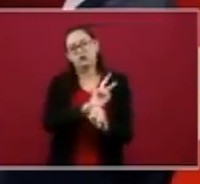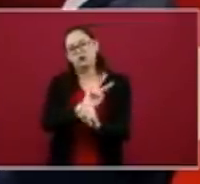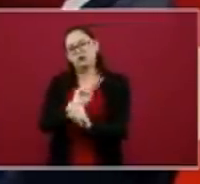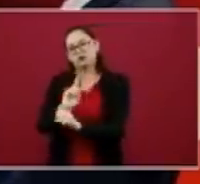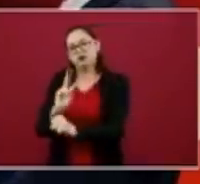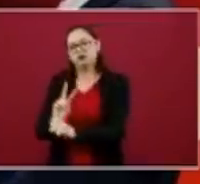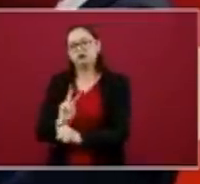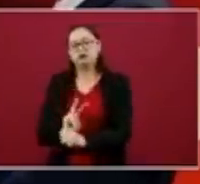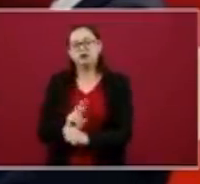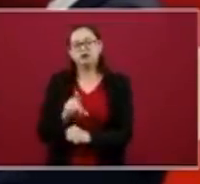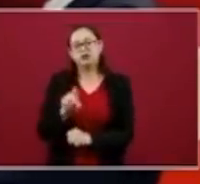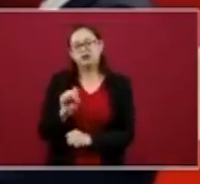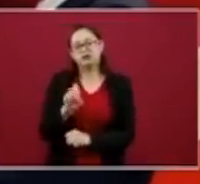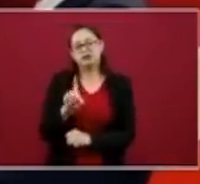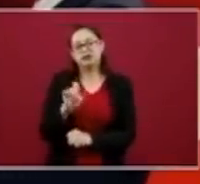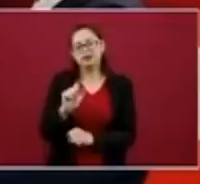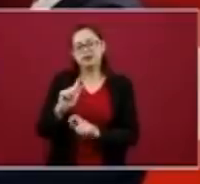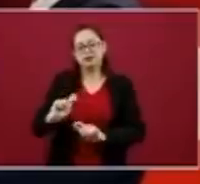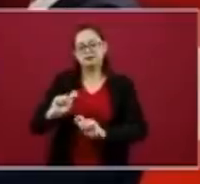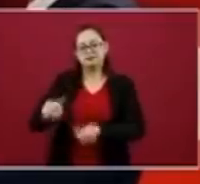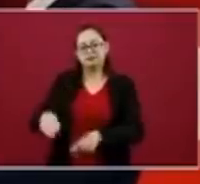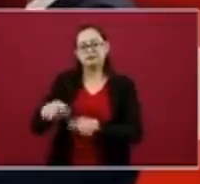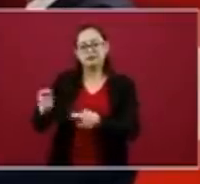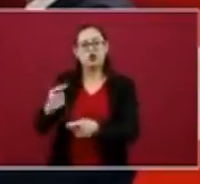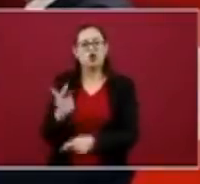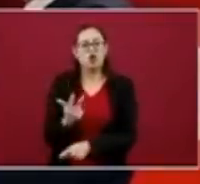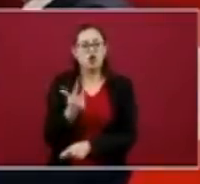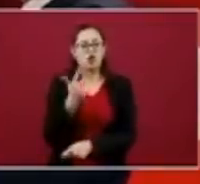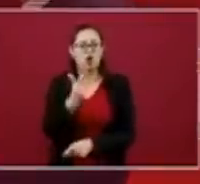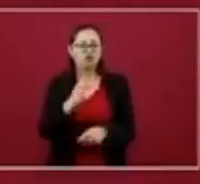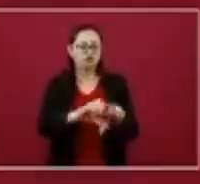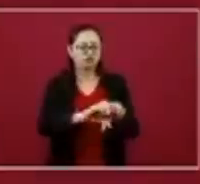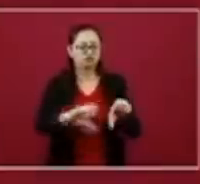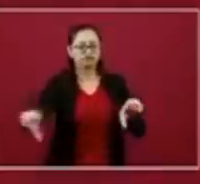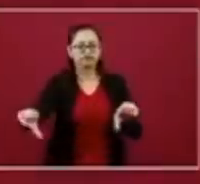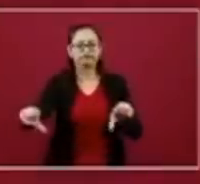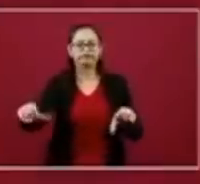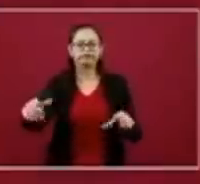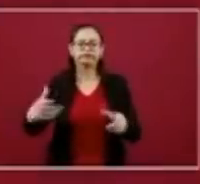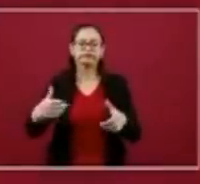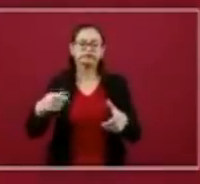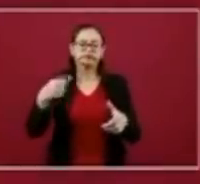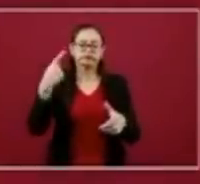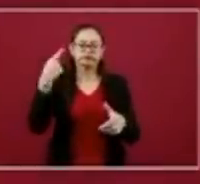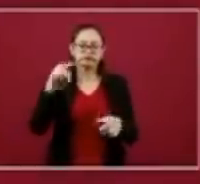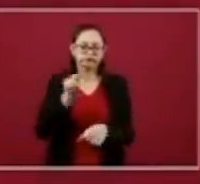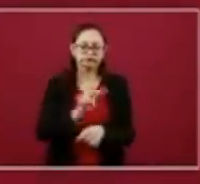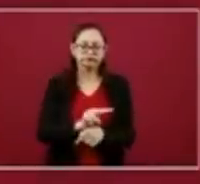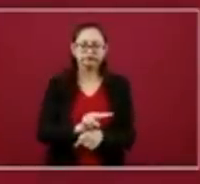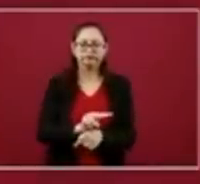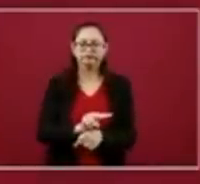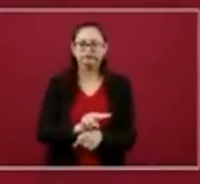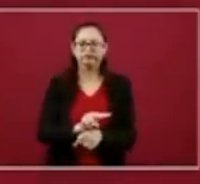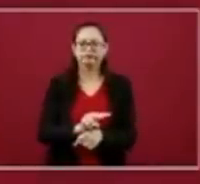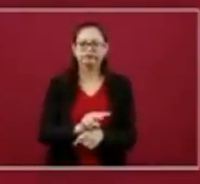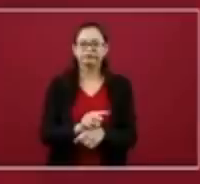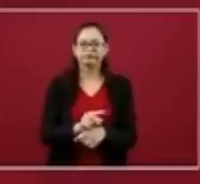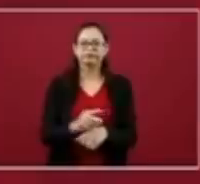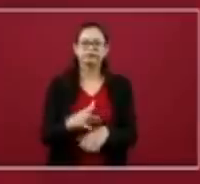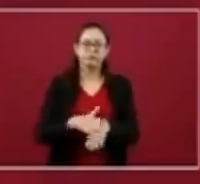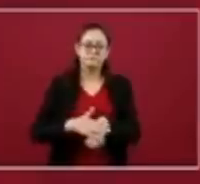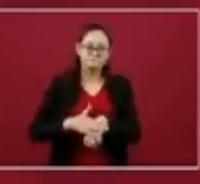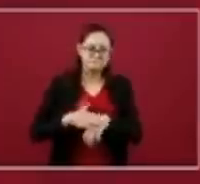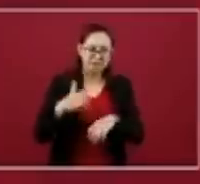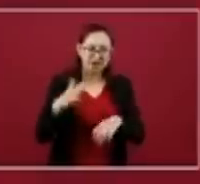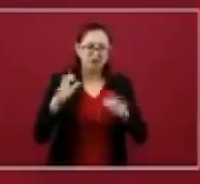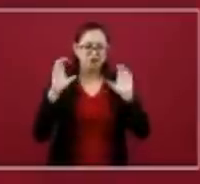a la Secretaría de la Defensa 8 ductos para darles los reconocimientos e incrementar la